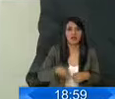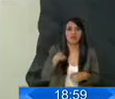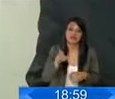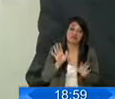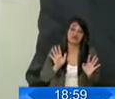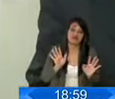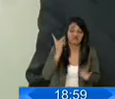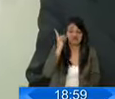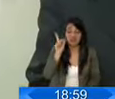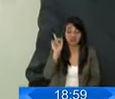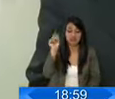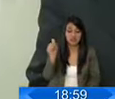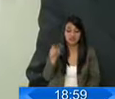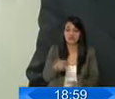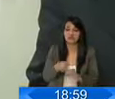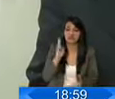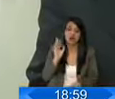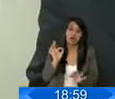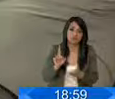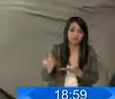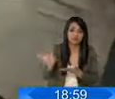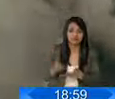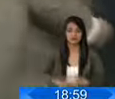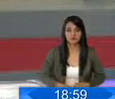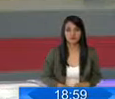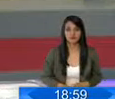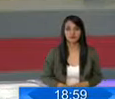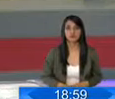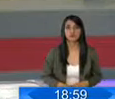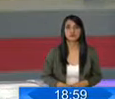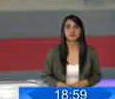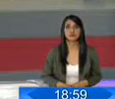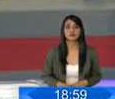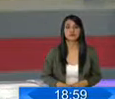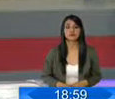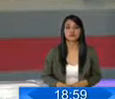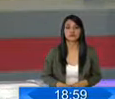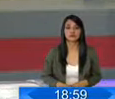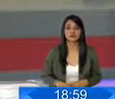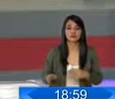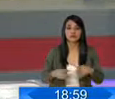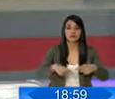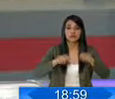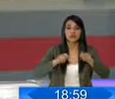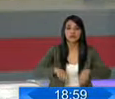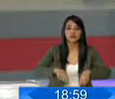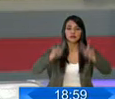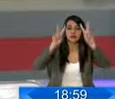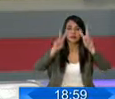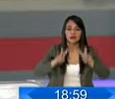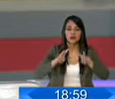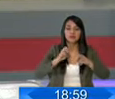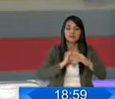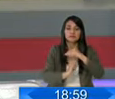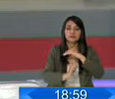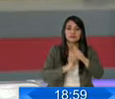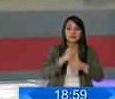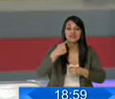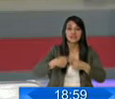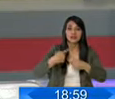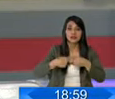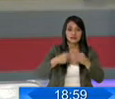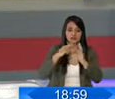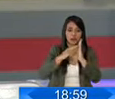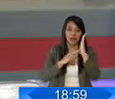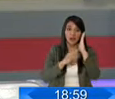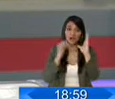propio, informó Alison Corral. El contrato de la segunda fase de la construcción del metro de Quito no está